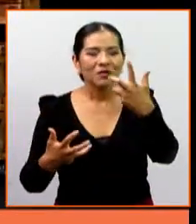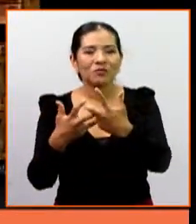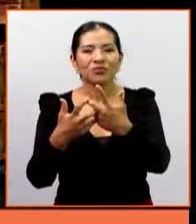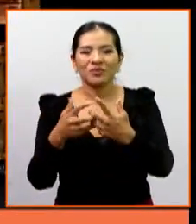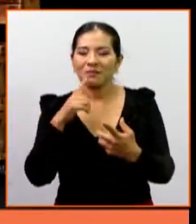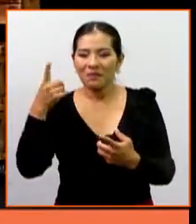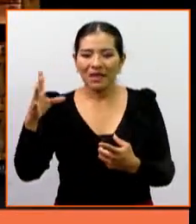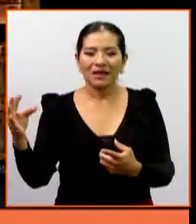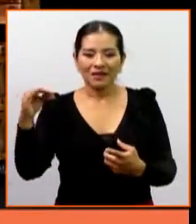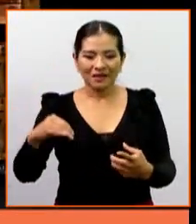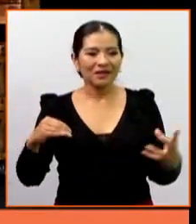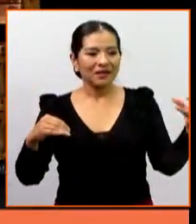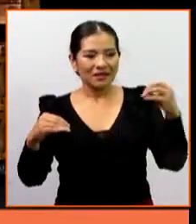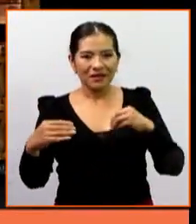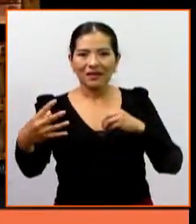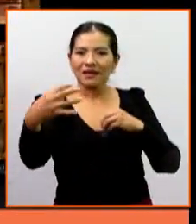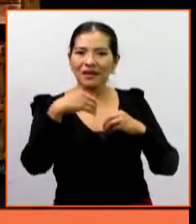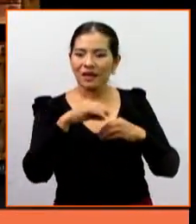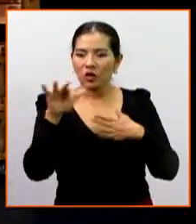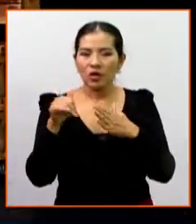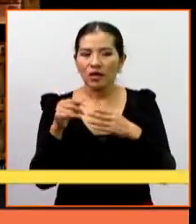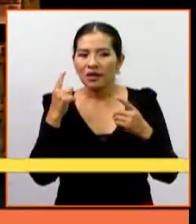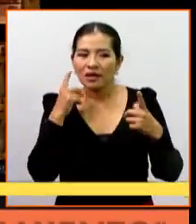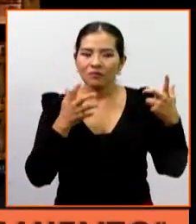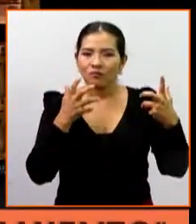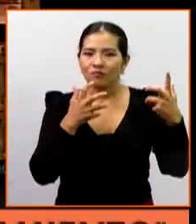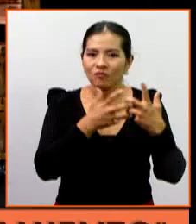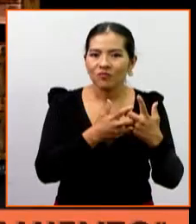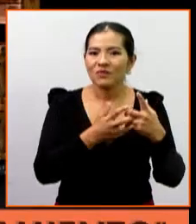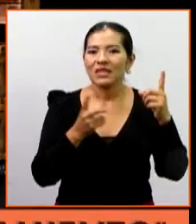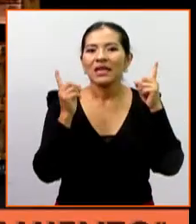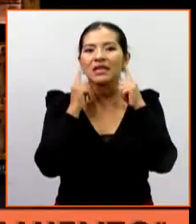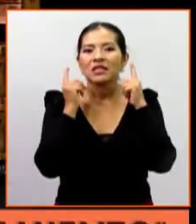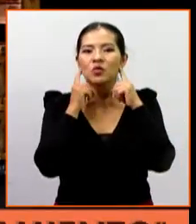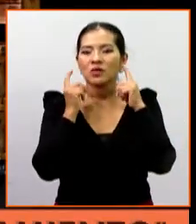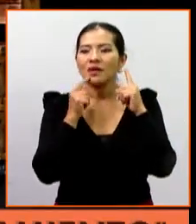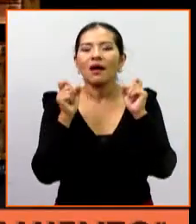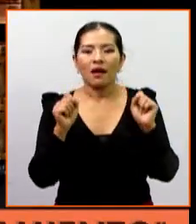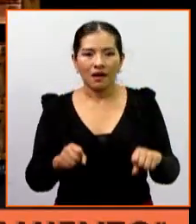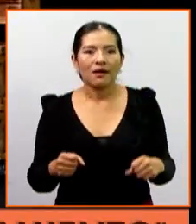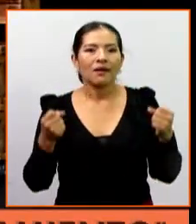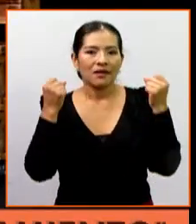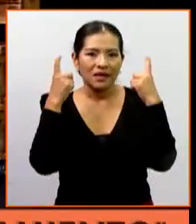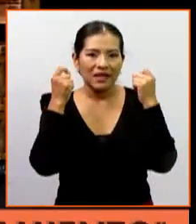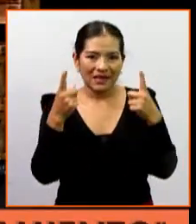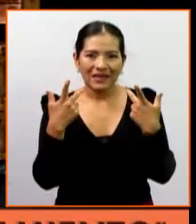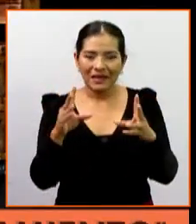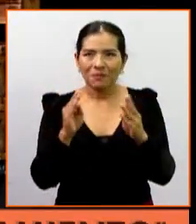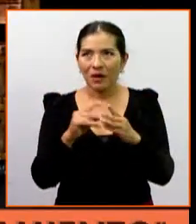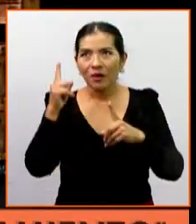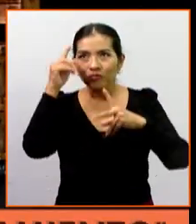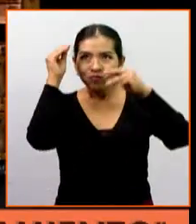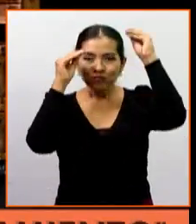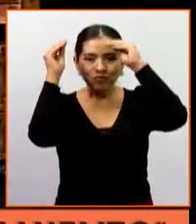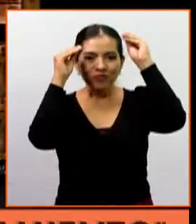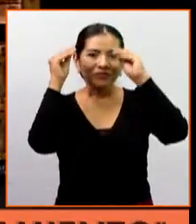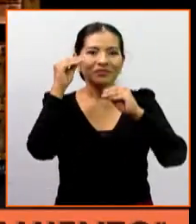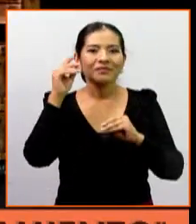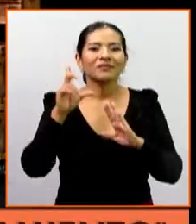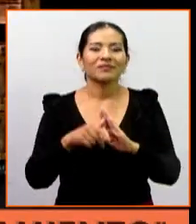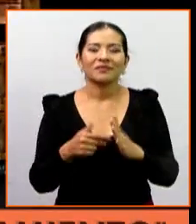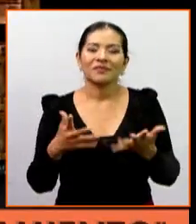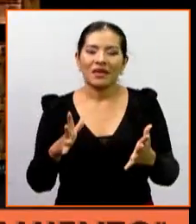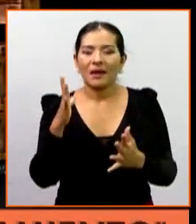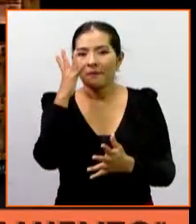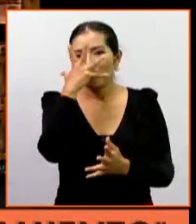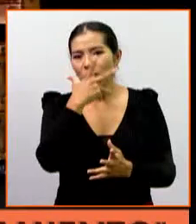así el compás para que los clásicos puedan entenderlo, ¿no? Qué capo también. Sí, sí, sí, una división en la cabeza, sí. Increíble. Y eso ha